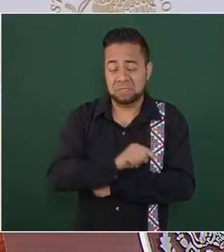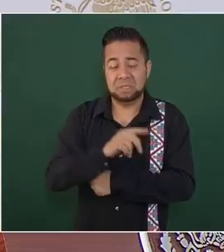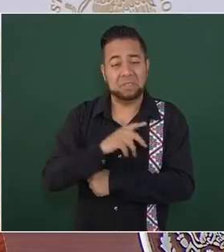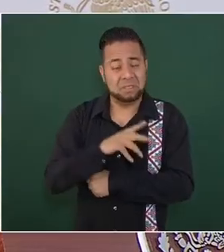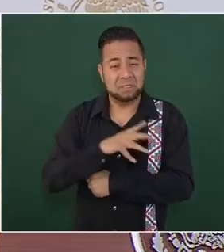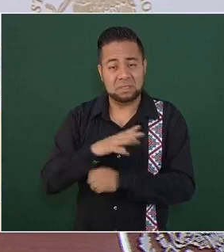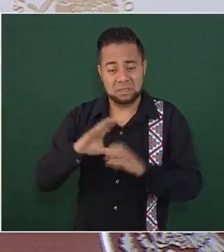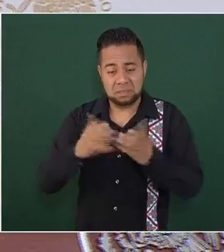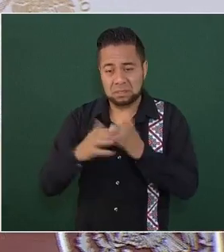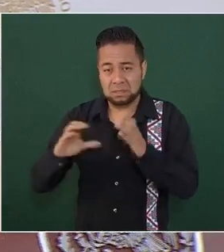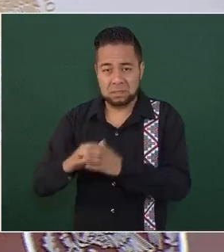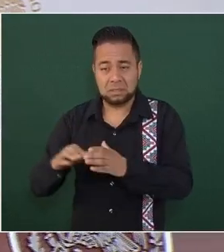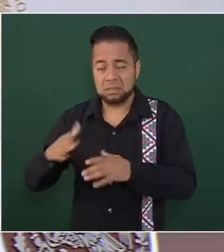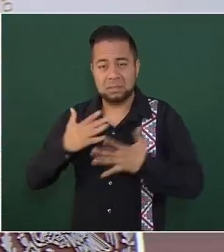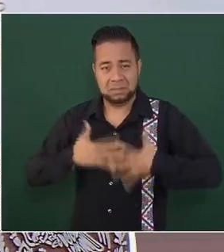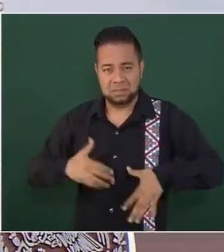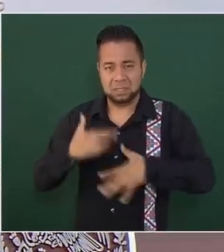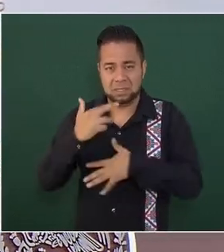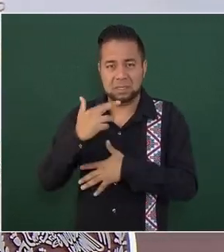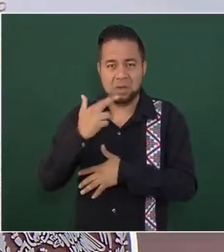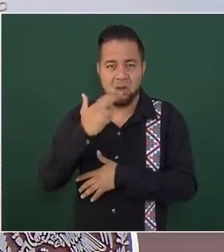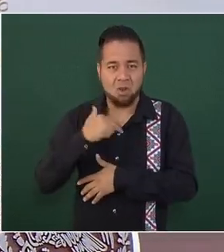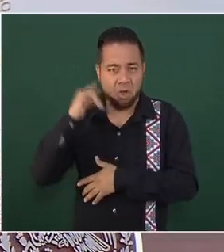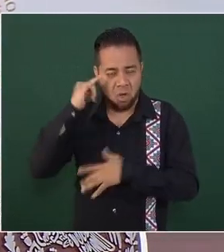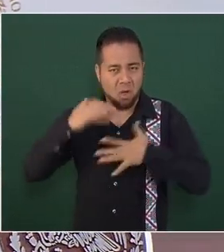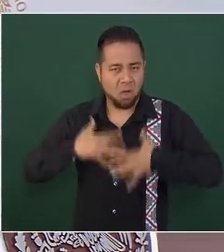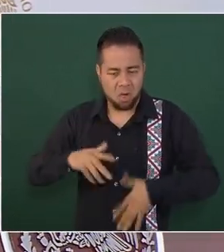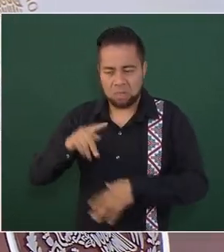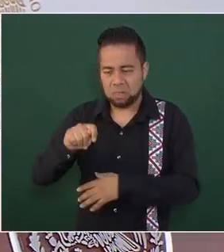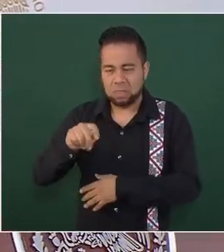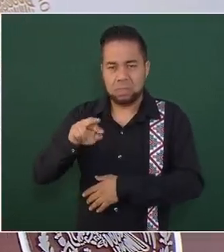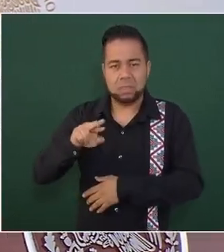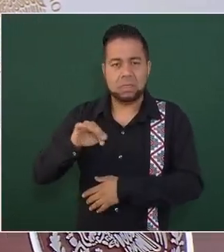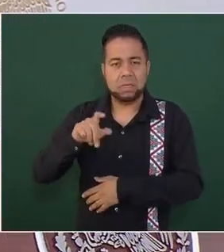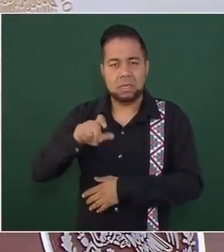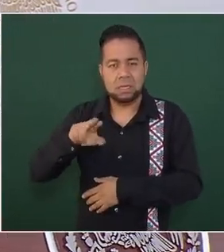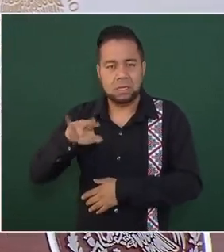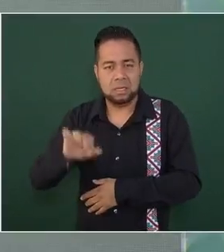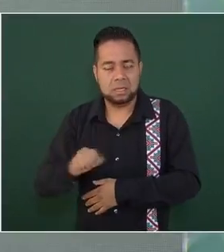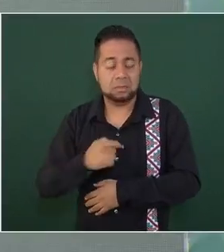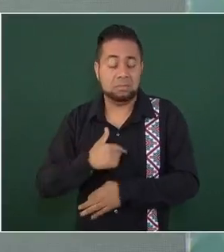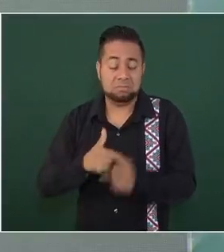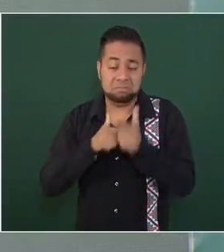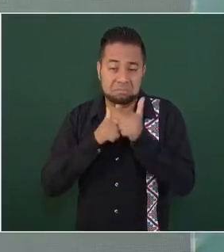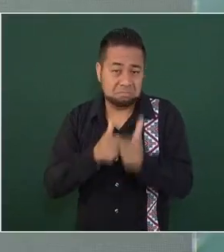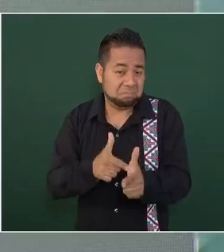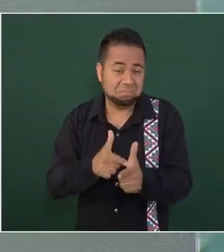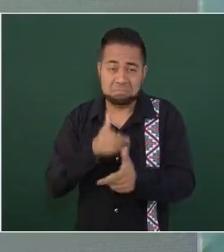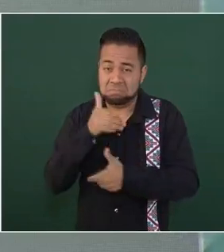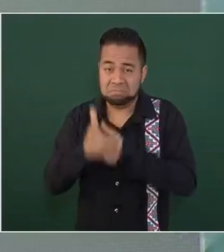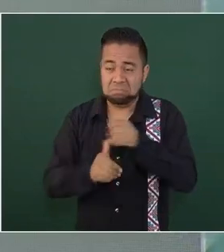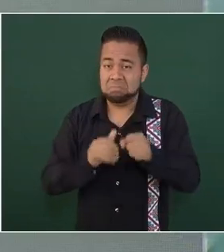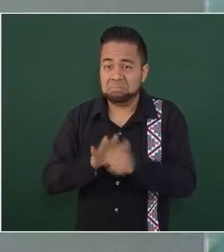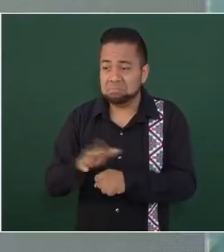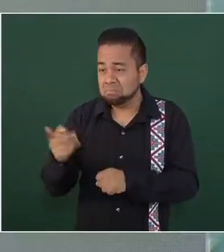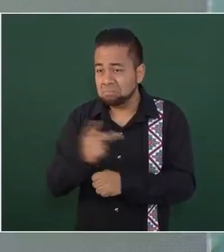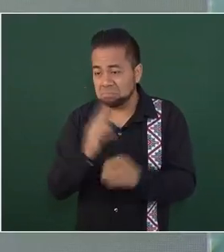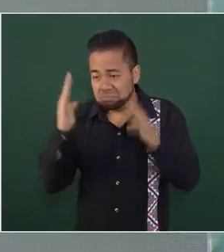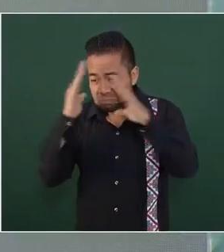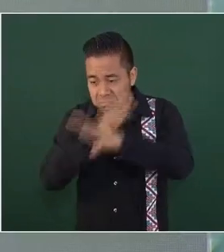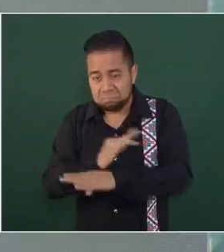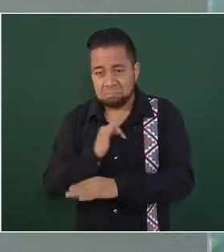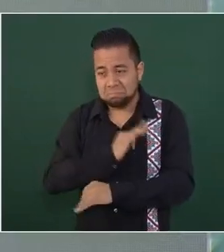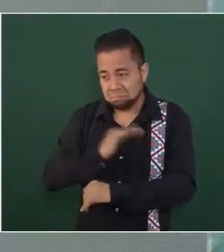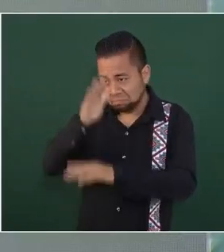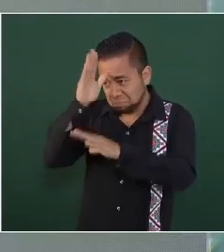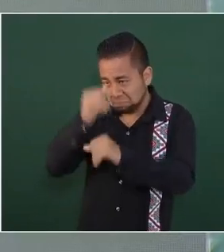comunidades triquis vamos a seguir vamos a seguir buscando el